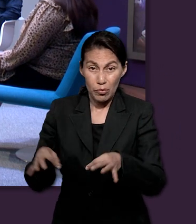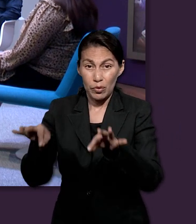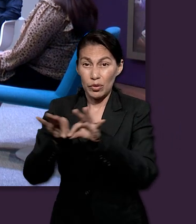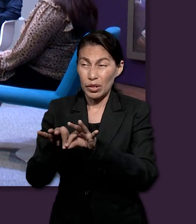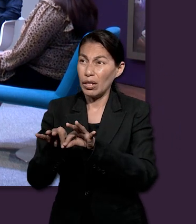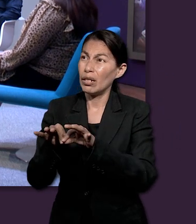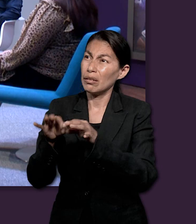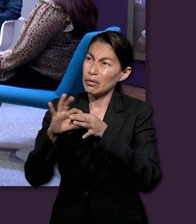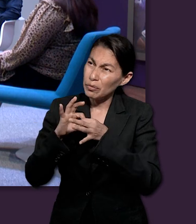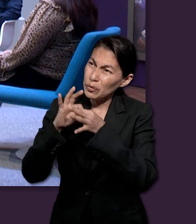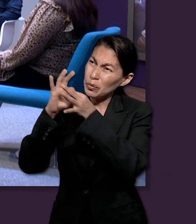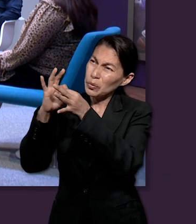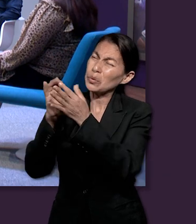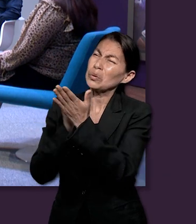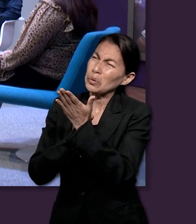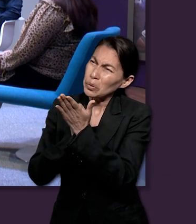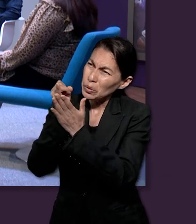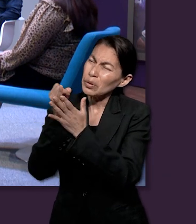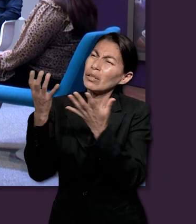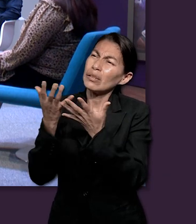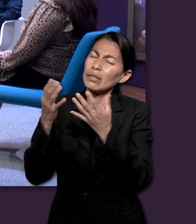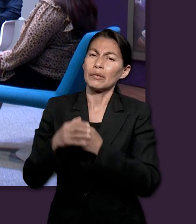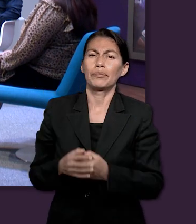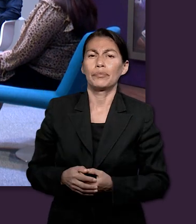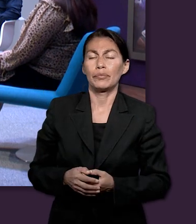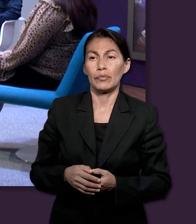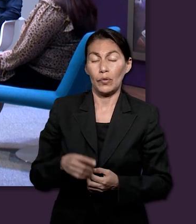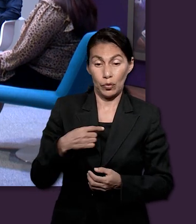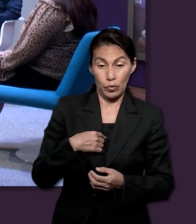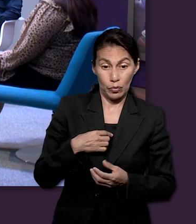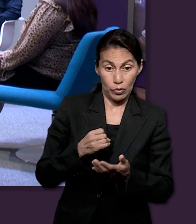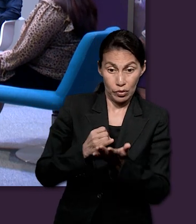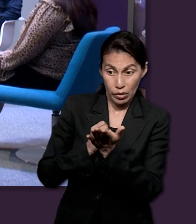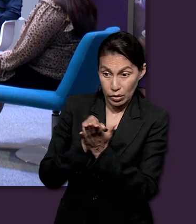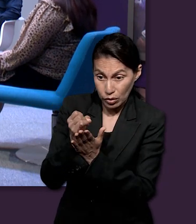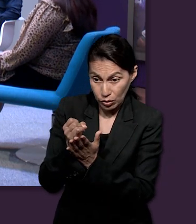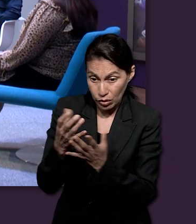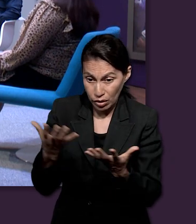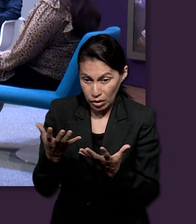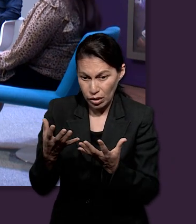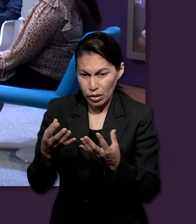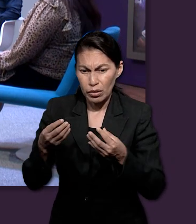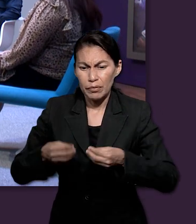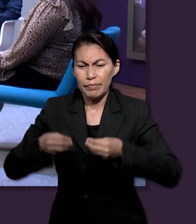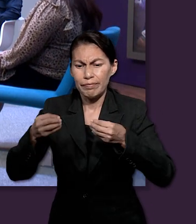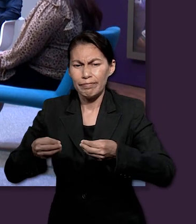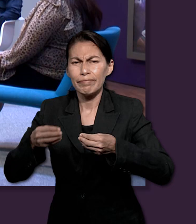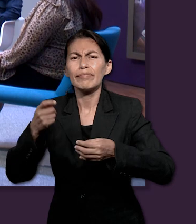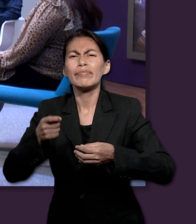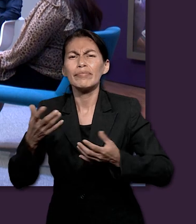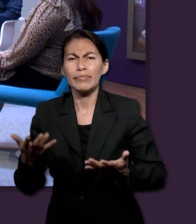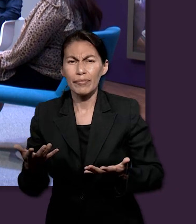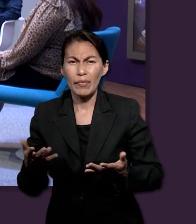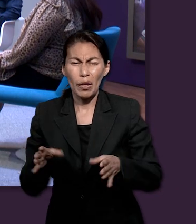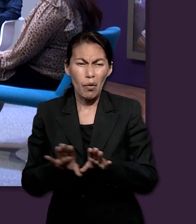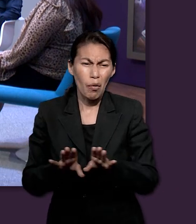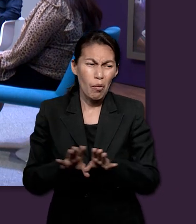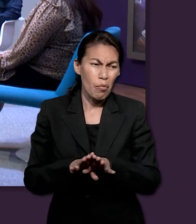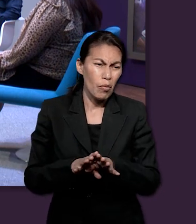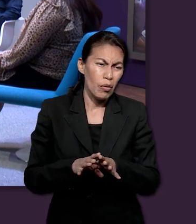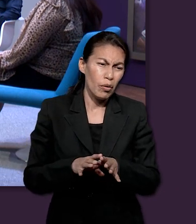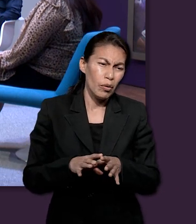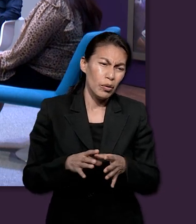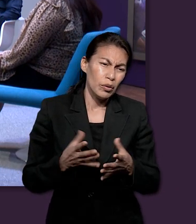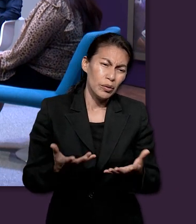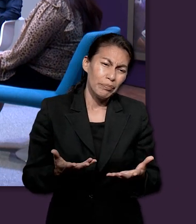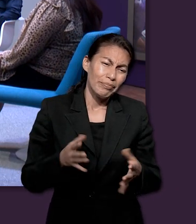creo que también un factor muy importante es el compromiso que nosotros le damos a esa decisión que nosotros vayamos a tomar al momento de ver